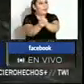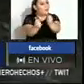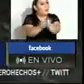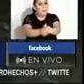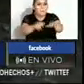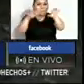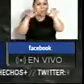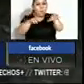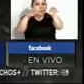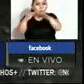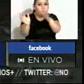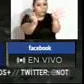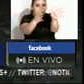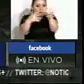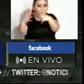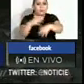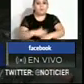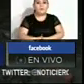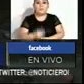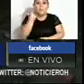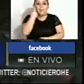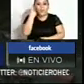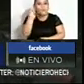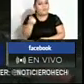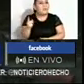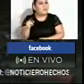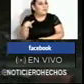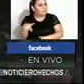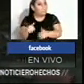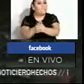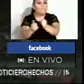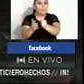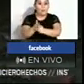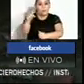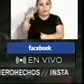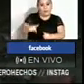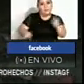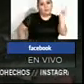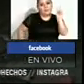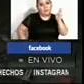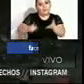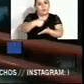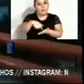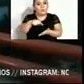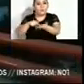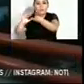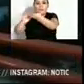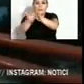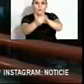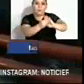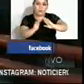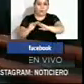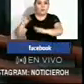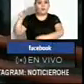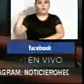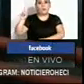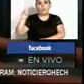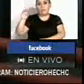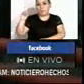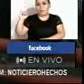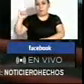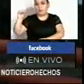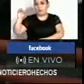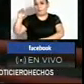naturales. Uno de los puntos que se vio seriamente afectados acá en la capital ha sido la Comunidad Nuevo Israel, esto al